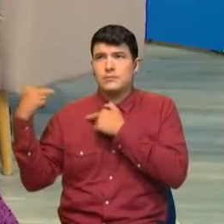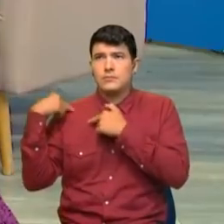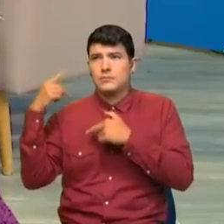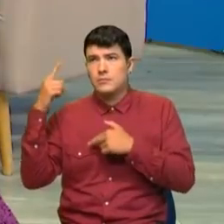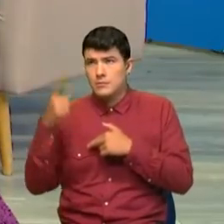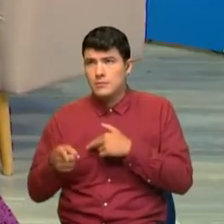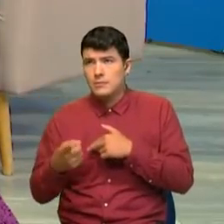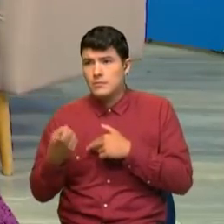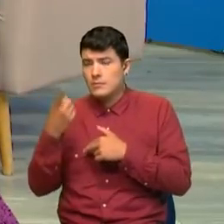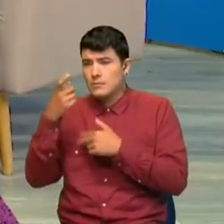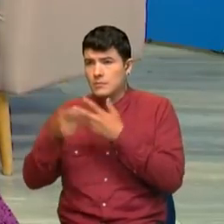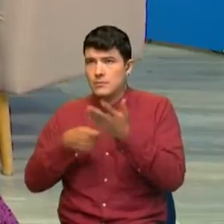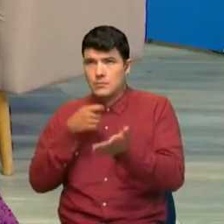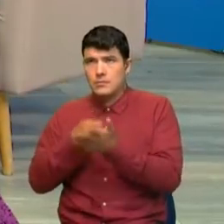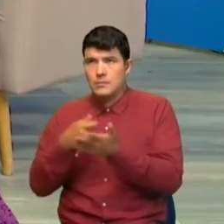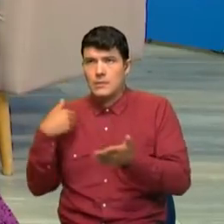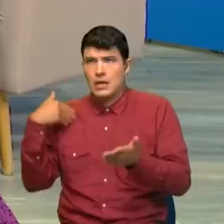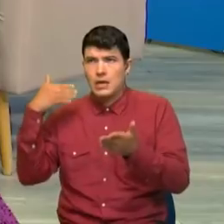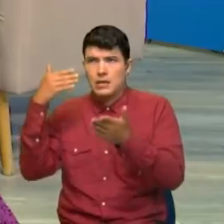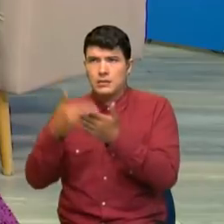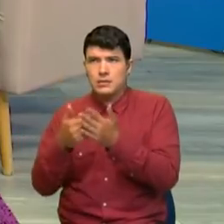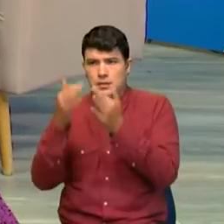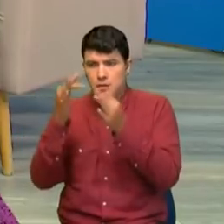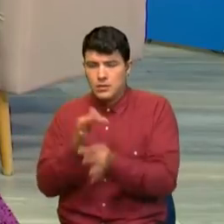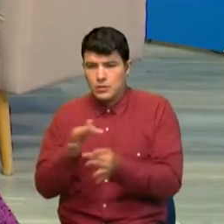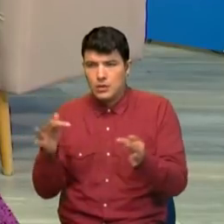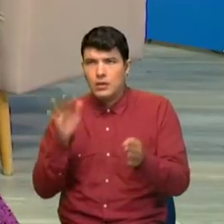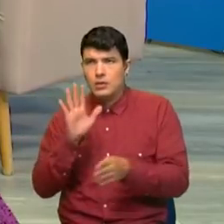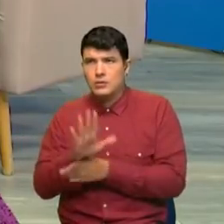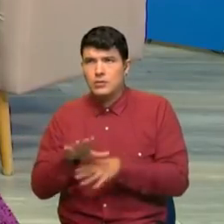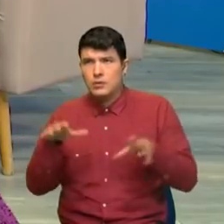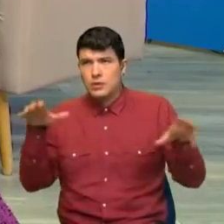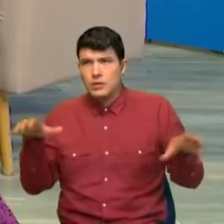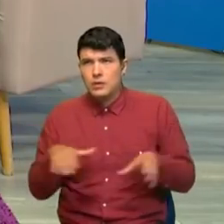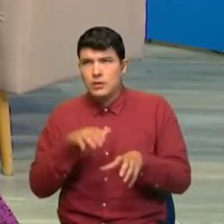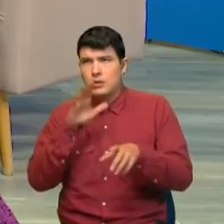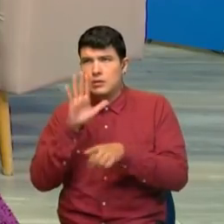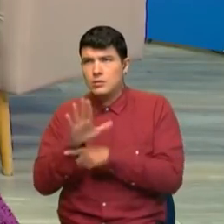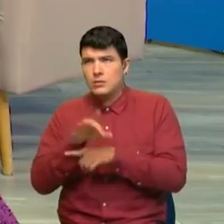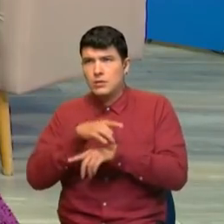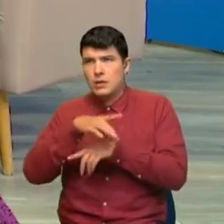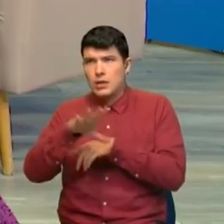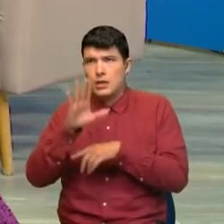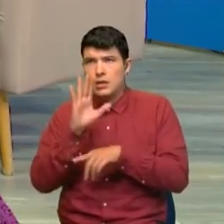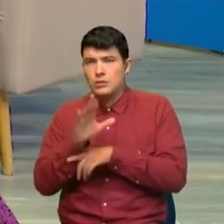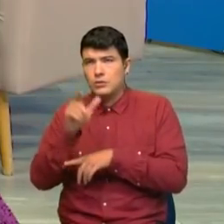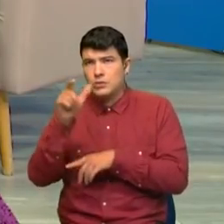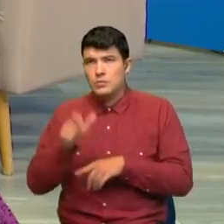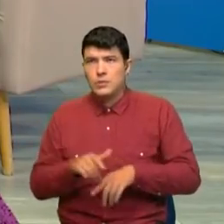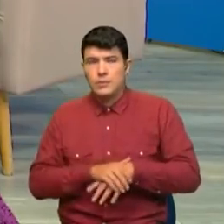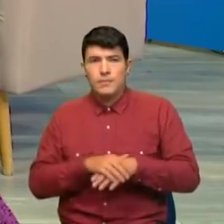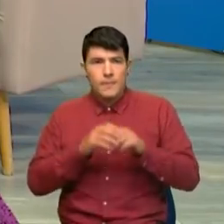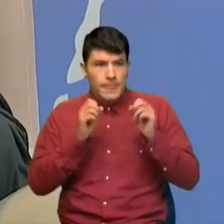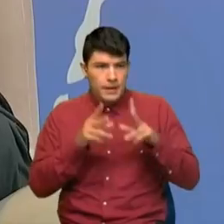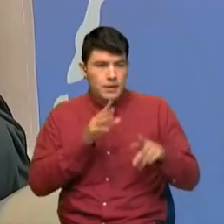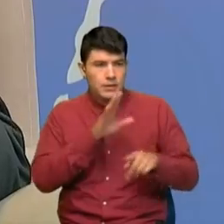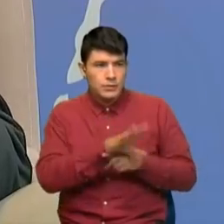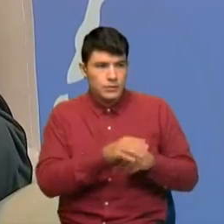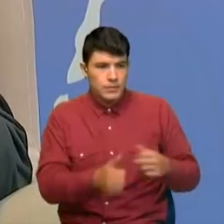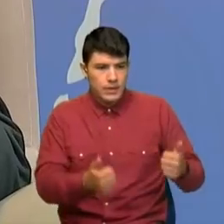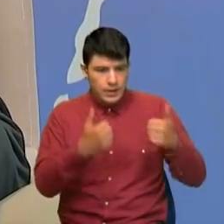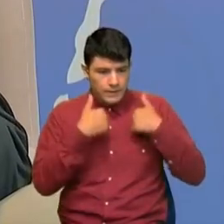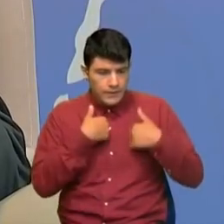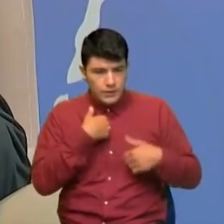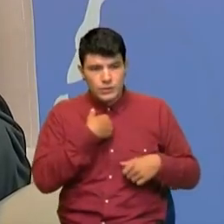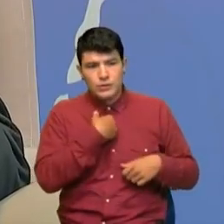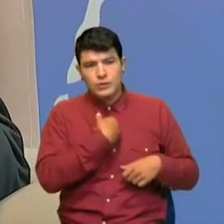las deudas de los pasivos hasta el monto total de los activos que dejó el causante, ¿sí? Entonces es un beneficio, es un derecho